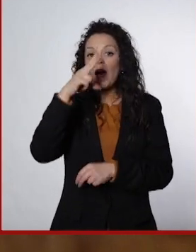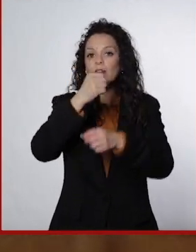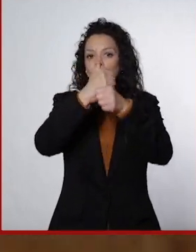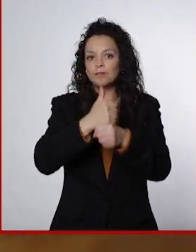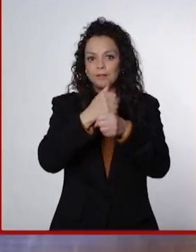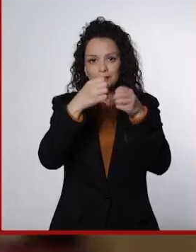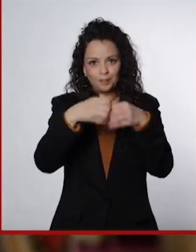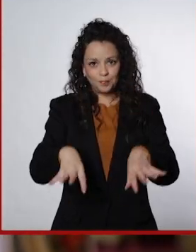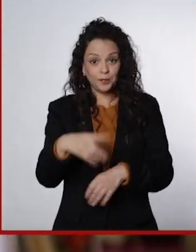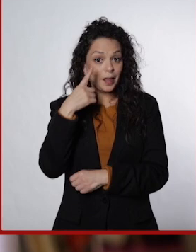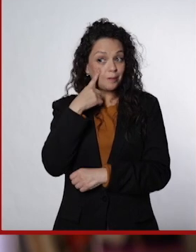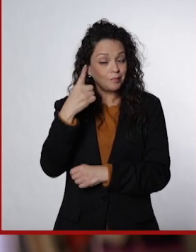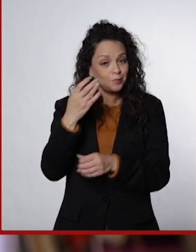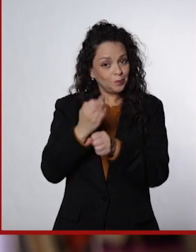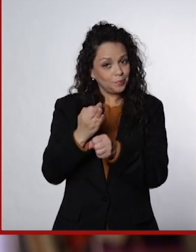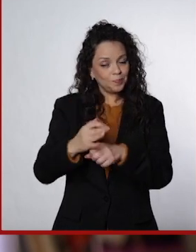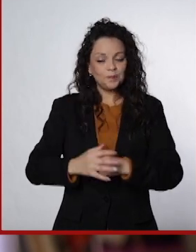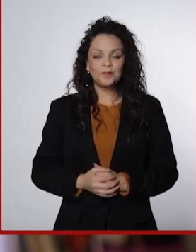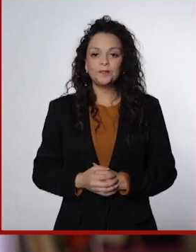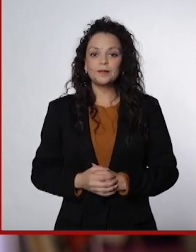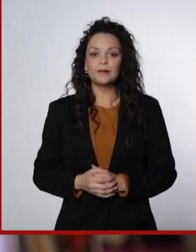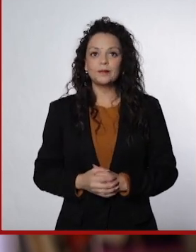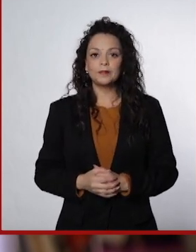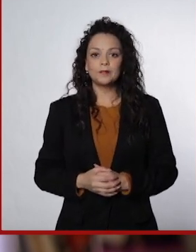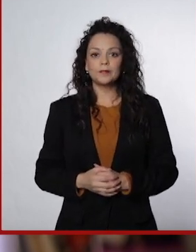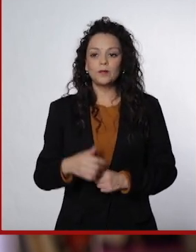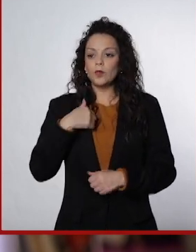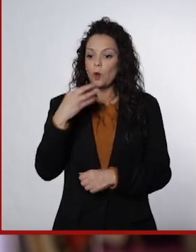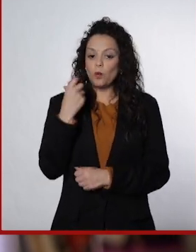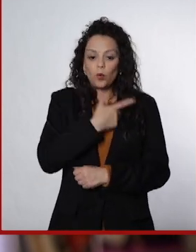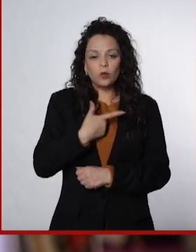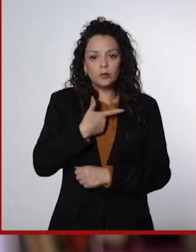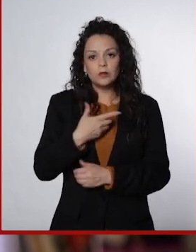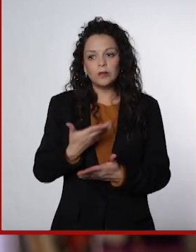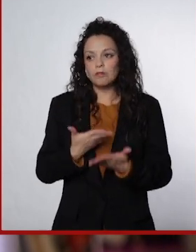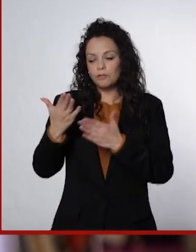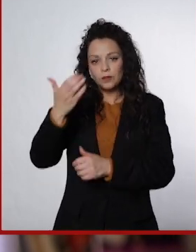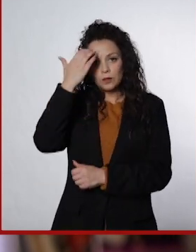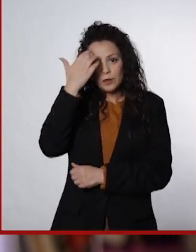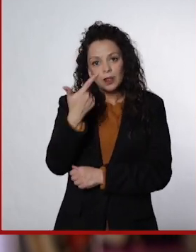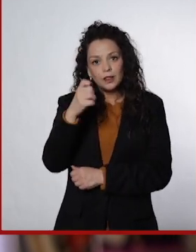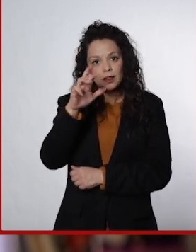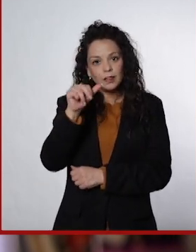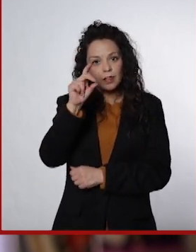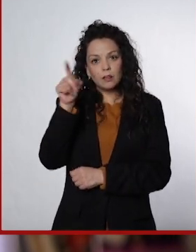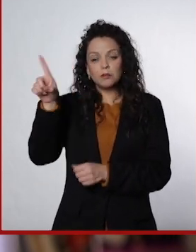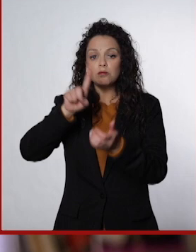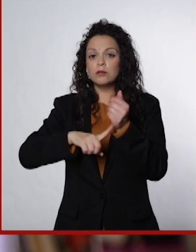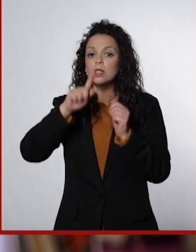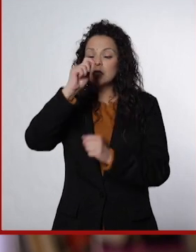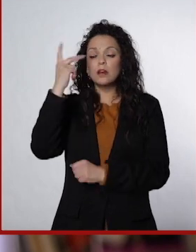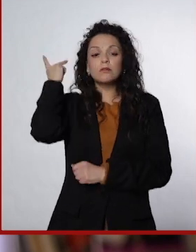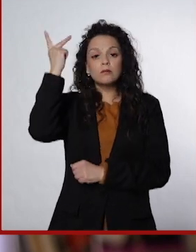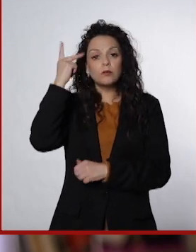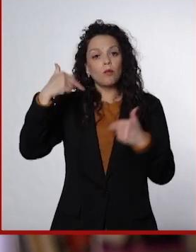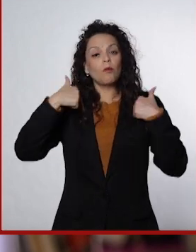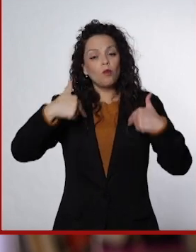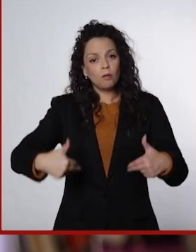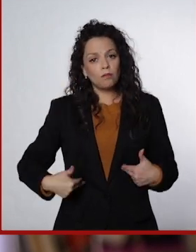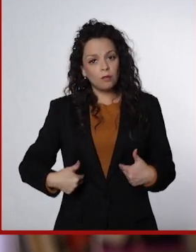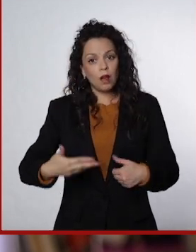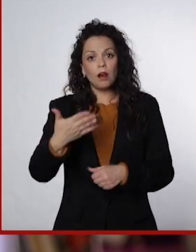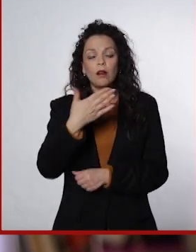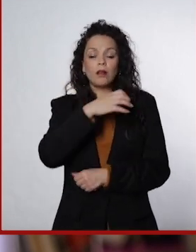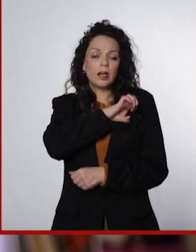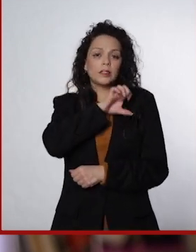a ver. Es un placer presentarles a Gerardo Aridgis, psicoterapeuta humanista, especialista